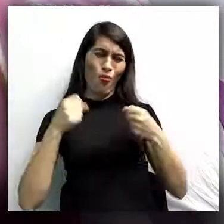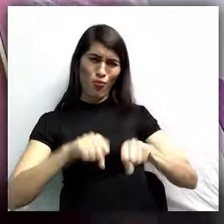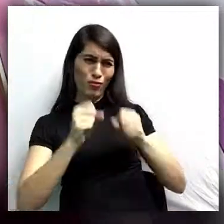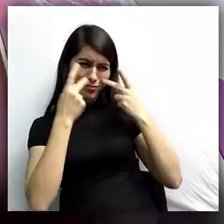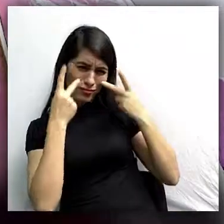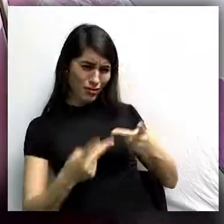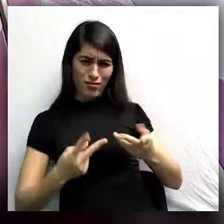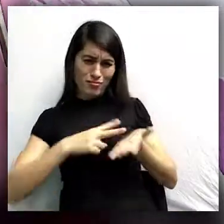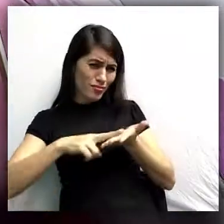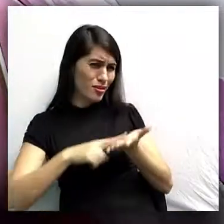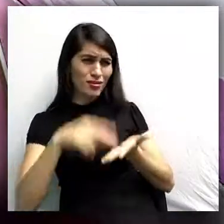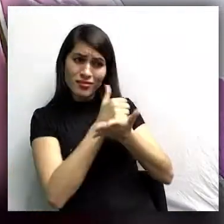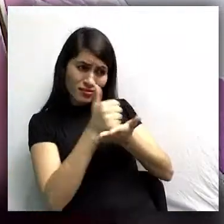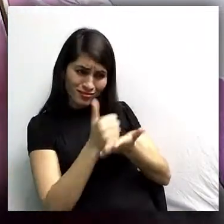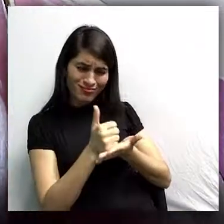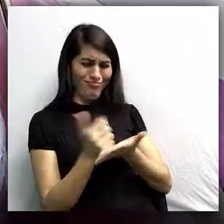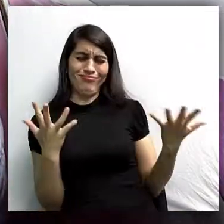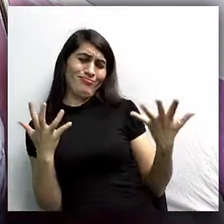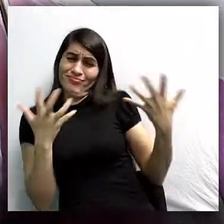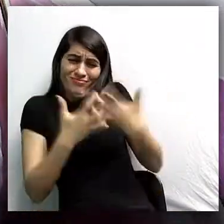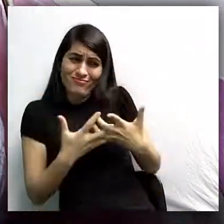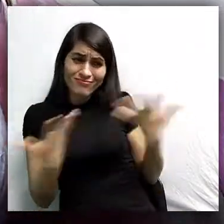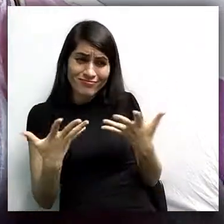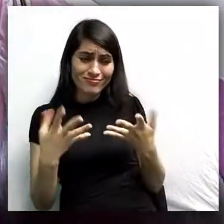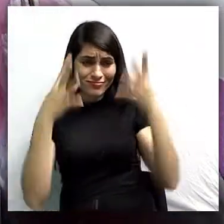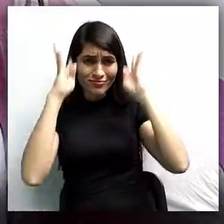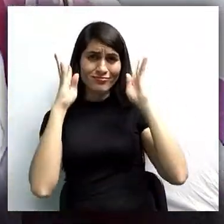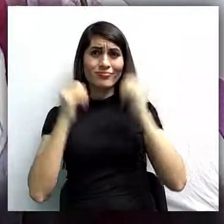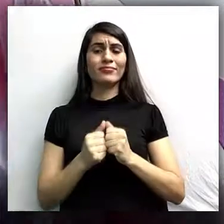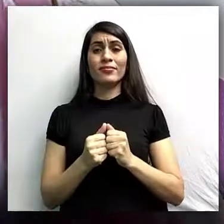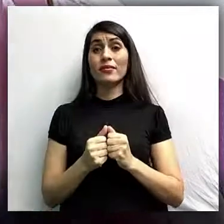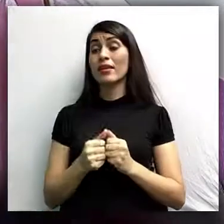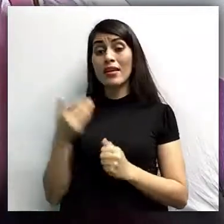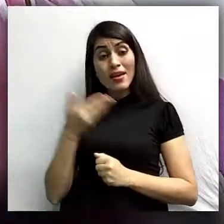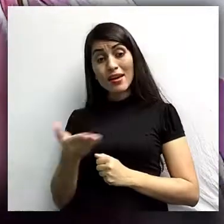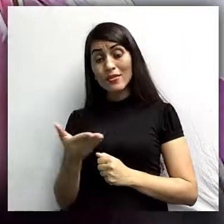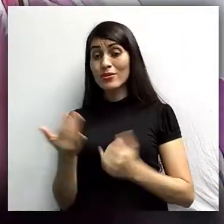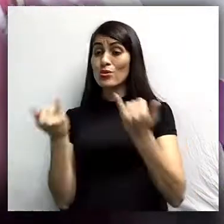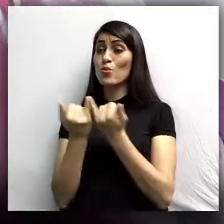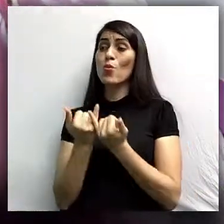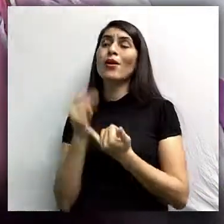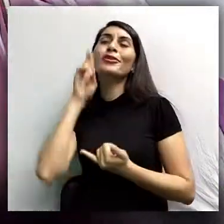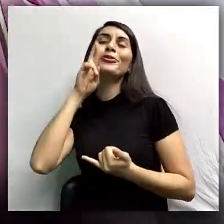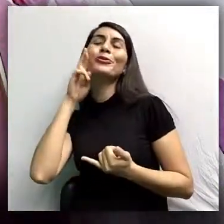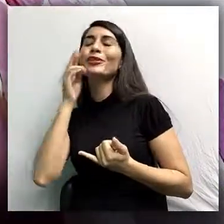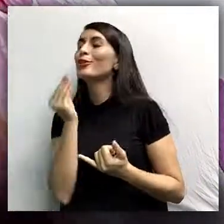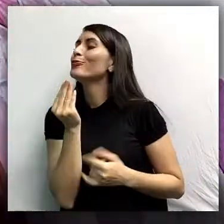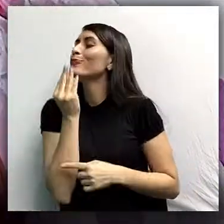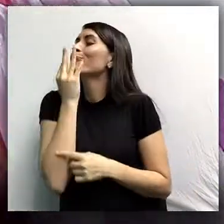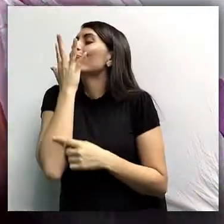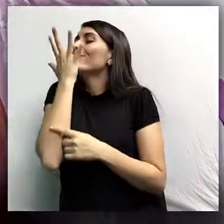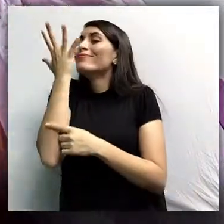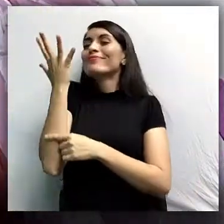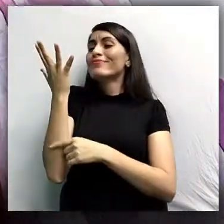porque esos colores no les sientan bien. Las princesas son como rosas, flores frágiles cuyos pétalos no